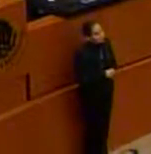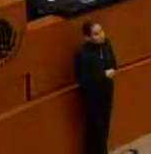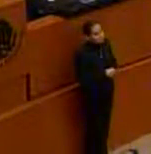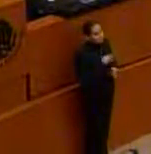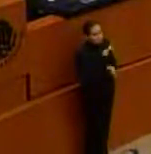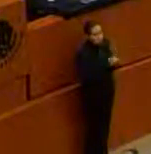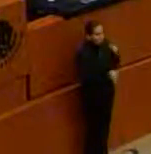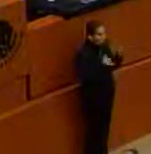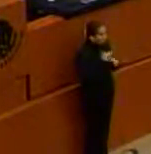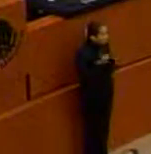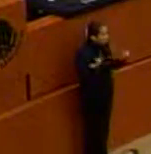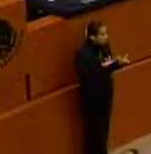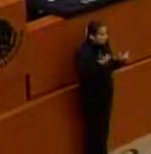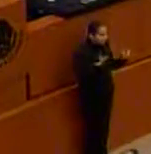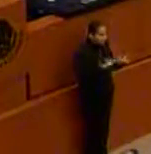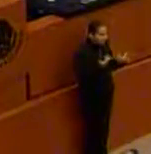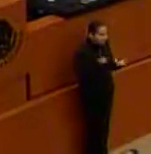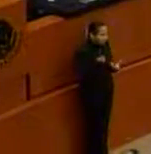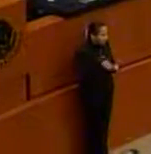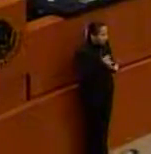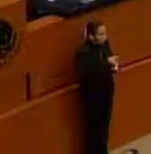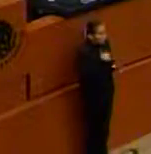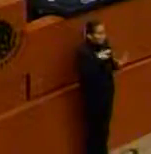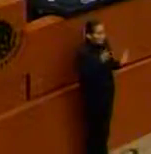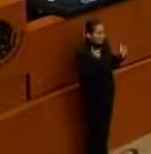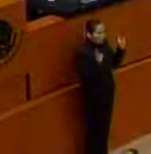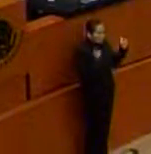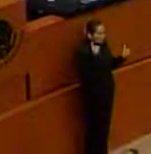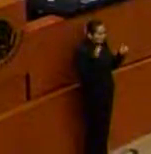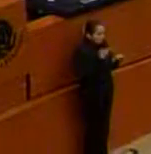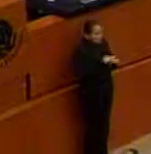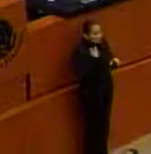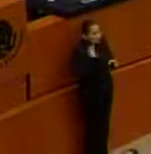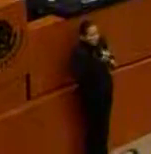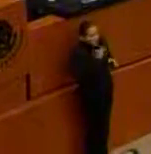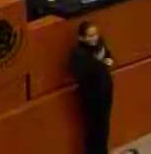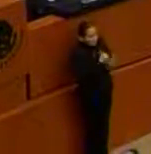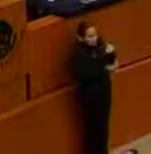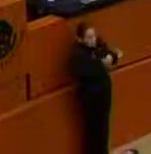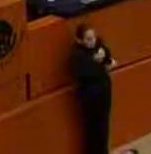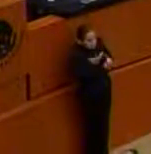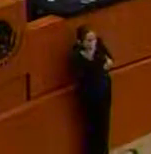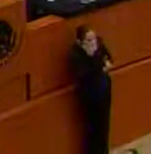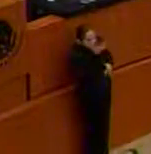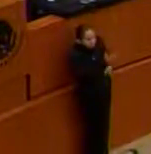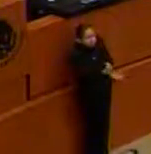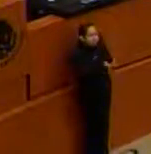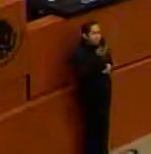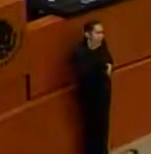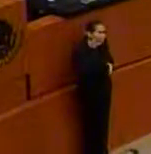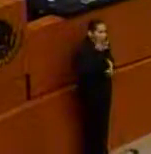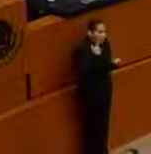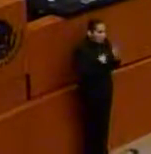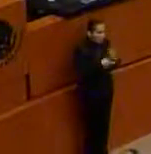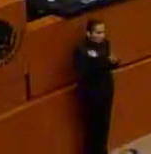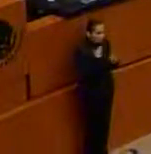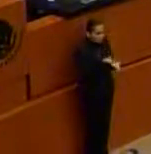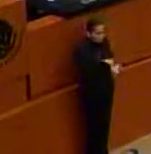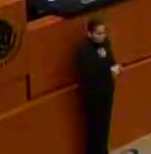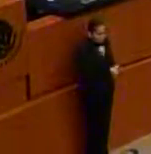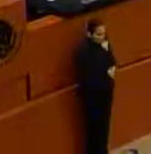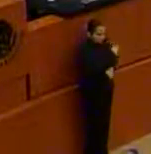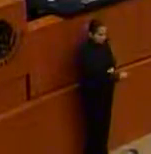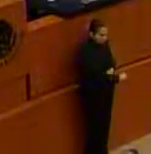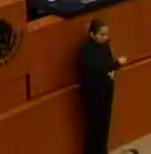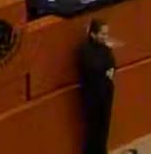y todo eso está generalizando pues una incertidumbre cada vez mayor respecto a de dónde van a venir mis